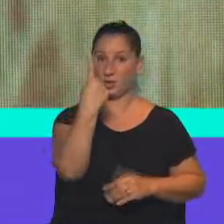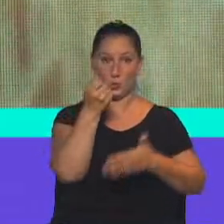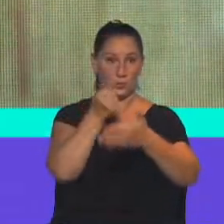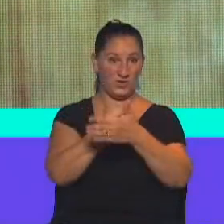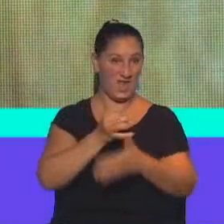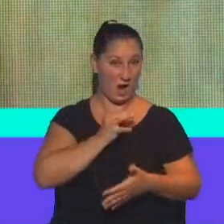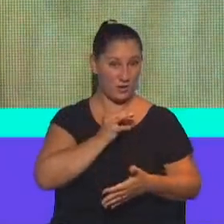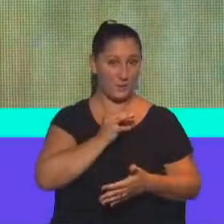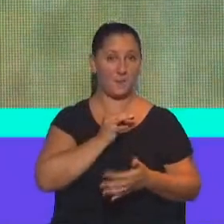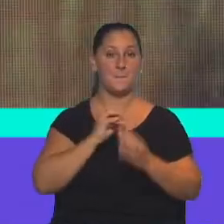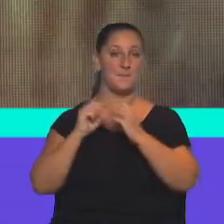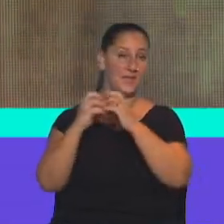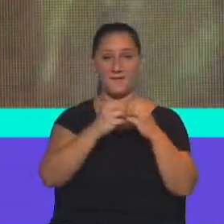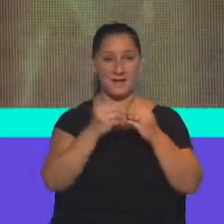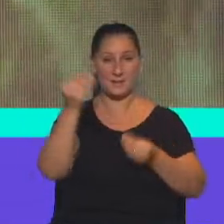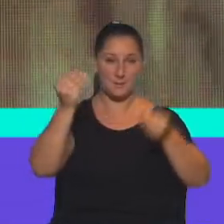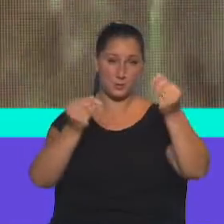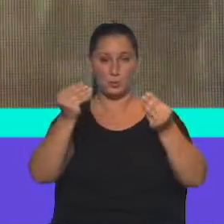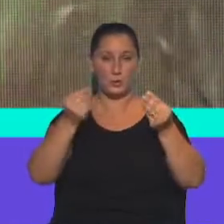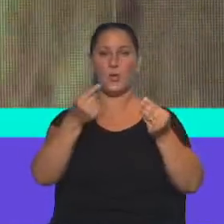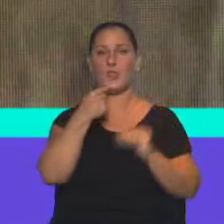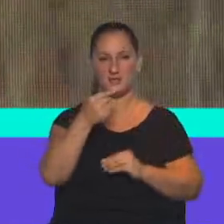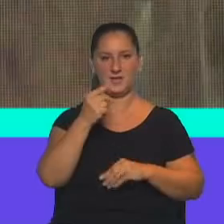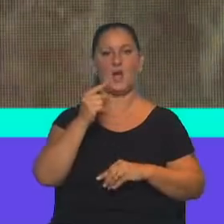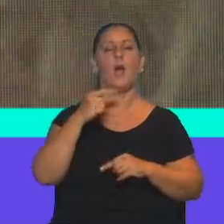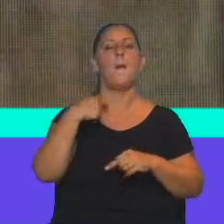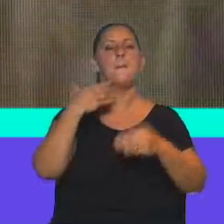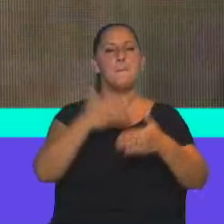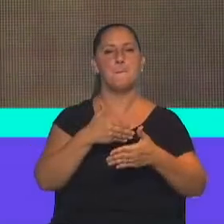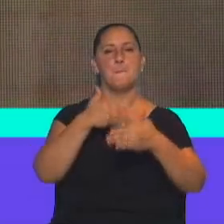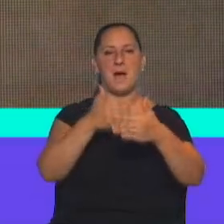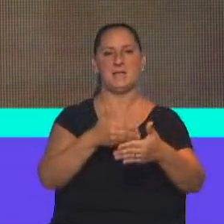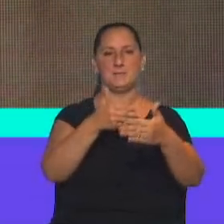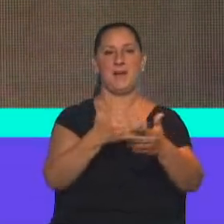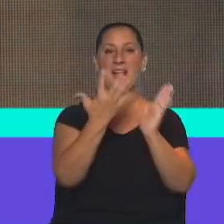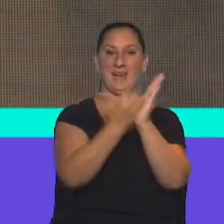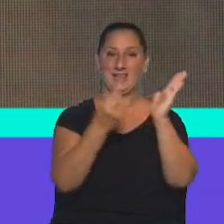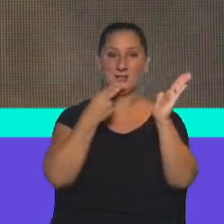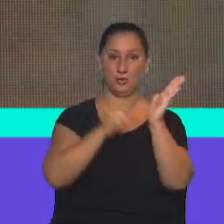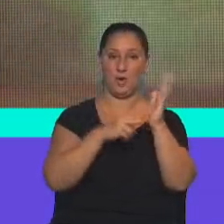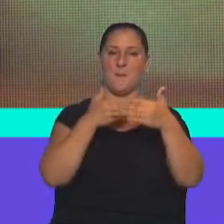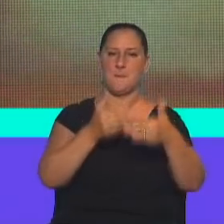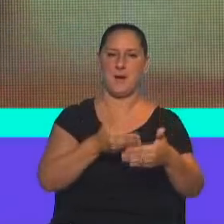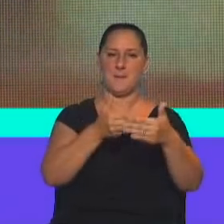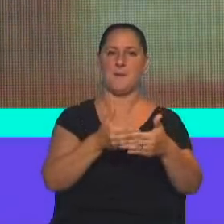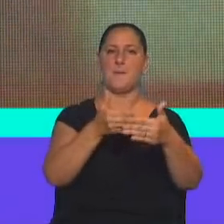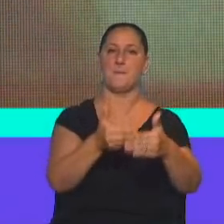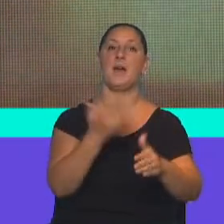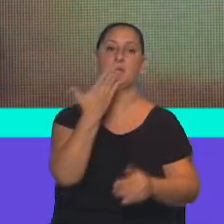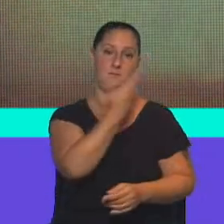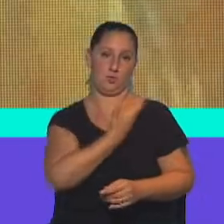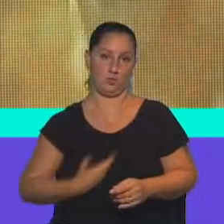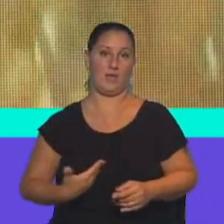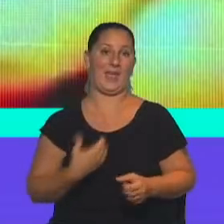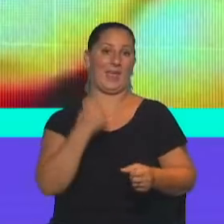año, con el debate del presupuesto, se establecía seguir prorrogando esas retenciones y esa facultad para